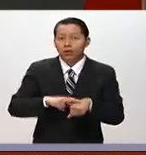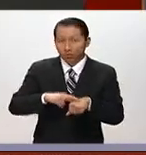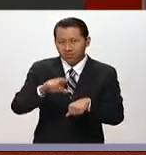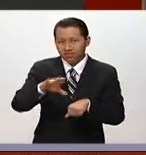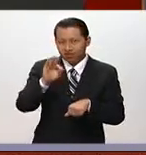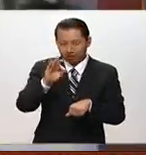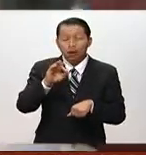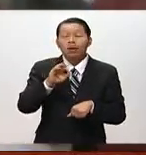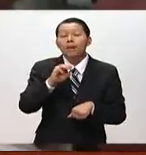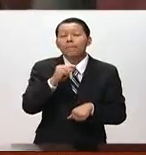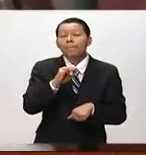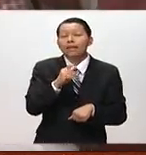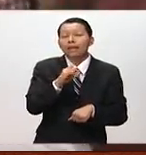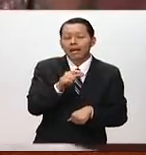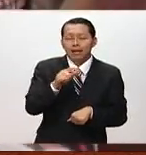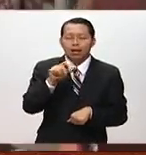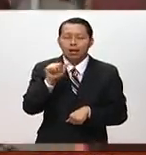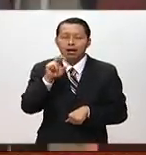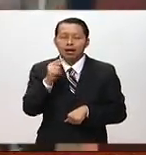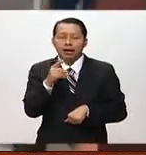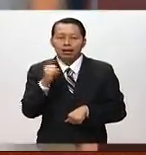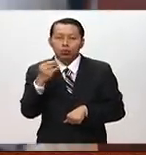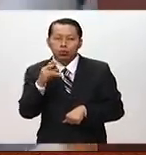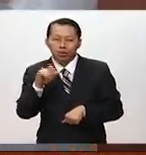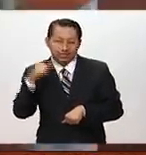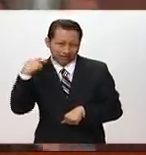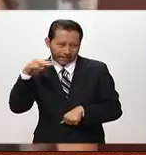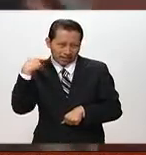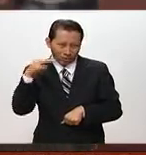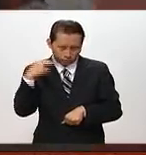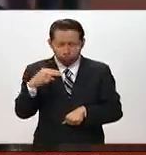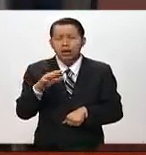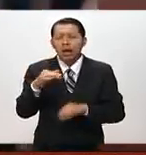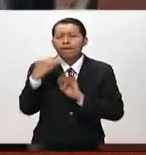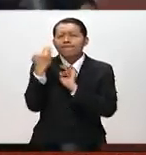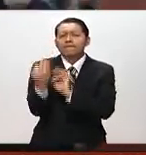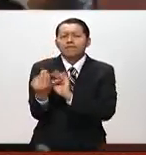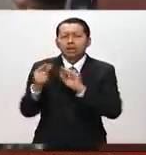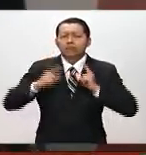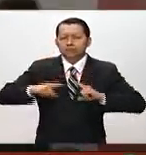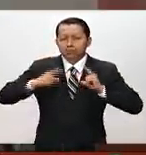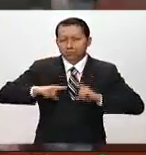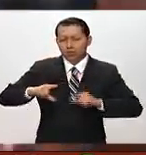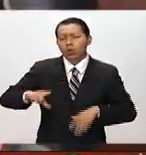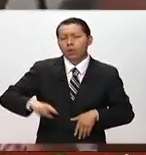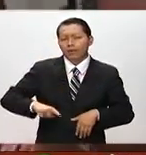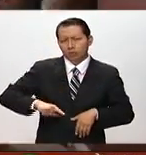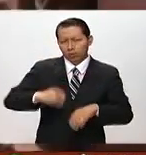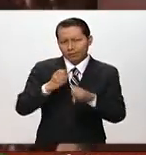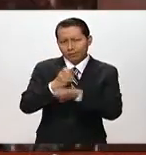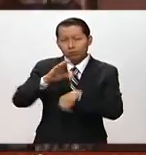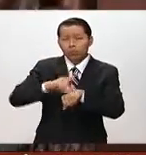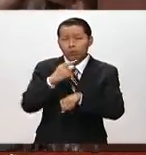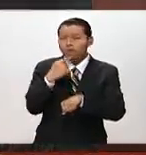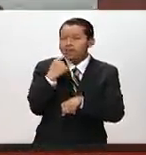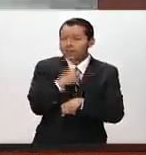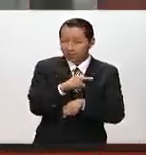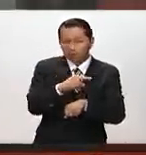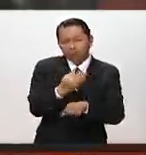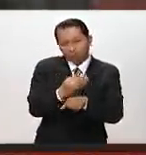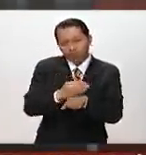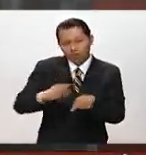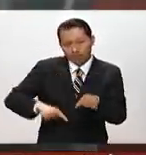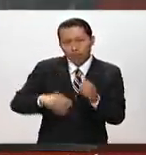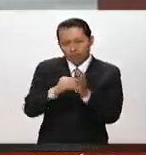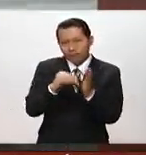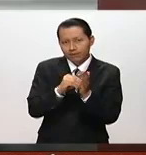de Veracruz, Miguel Ángel Yunes, asistió también a comparecer ante la Fiscalía General del Estado por la denuncia que levantó en su contra el actual gobernador